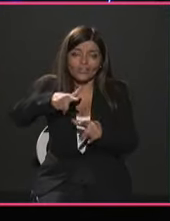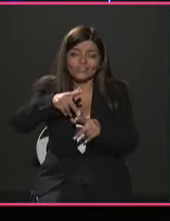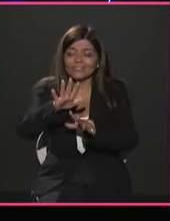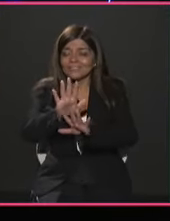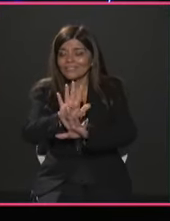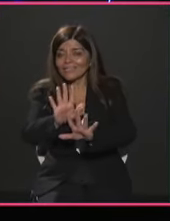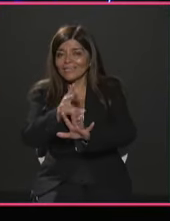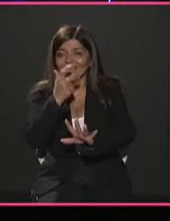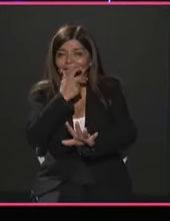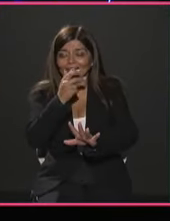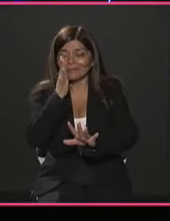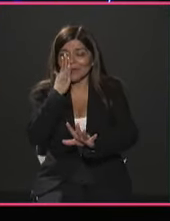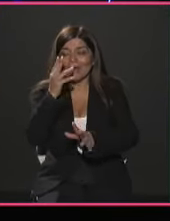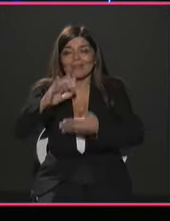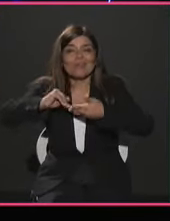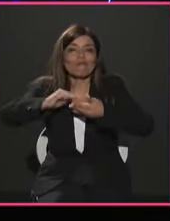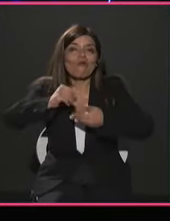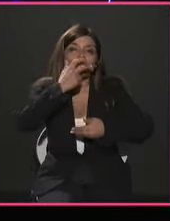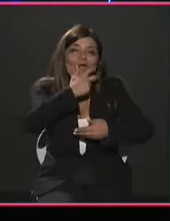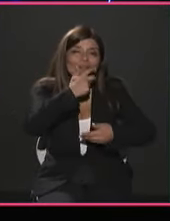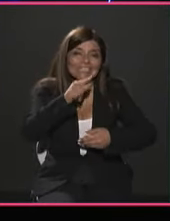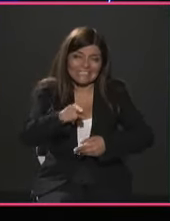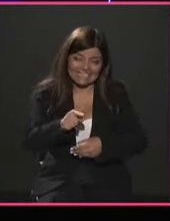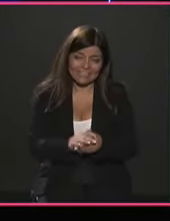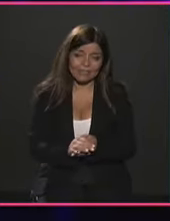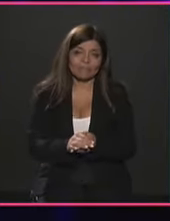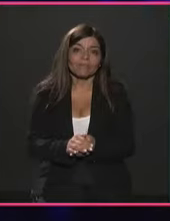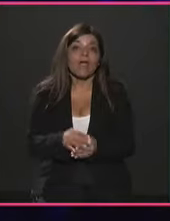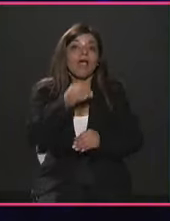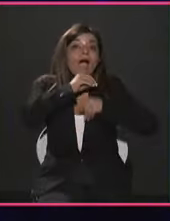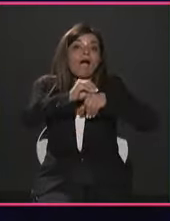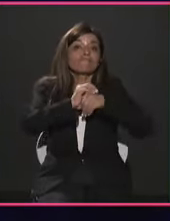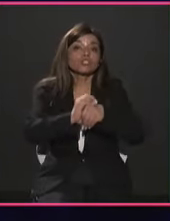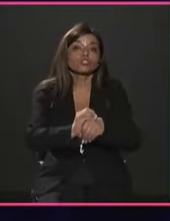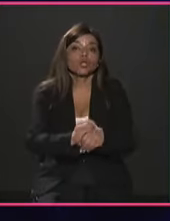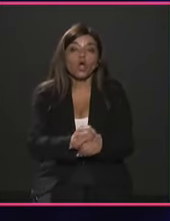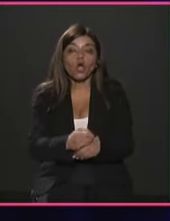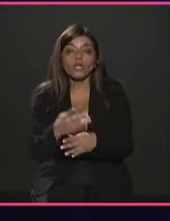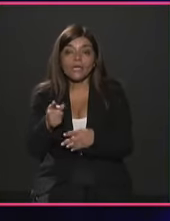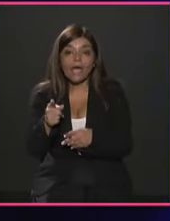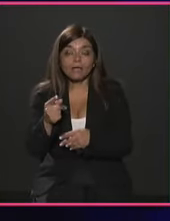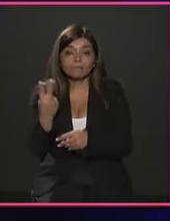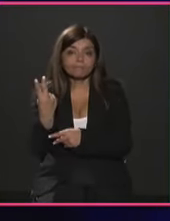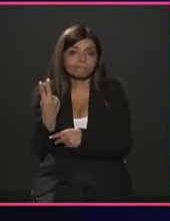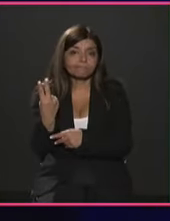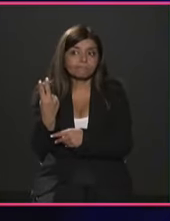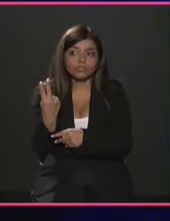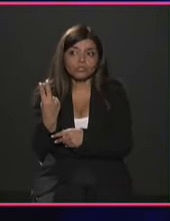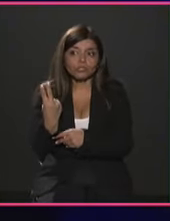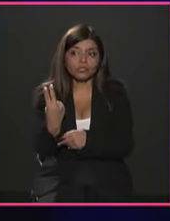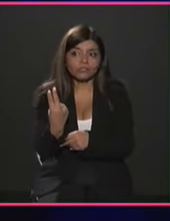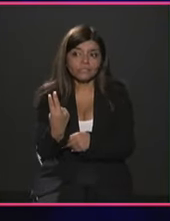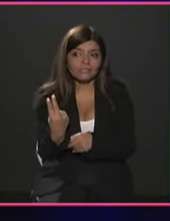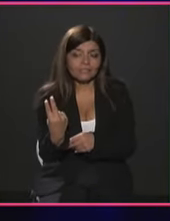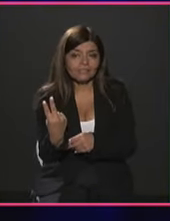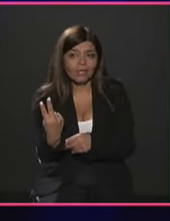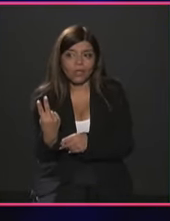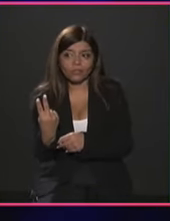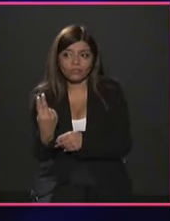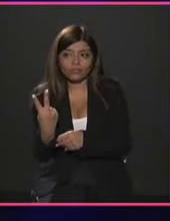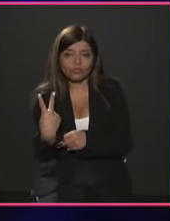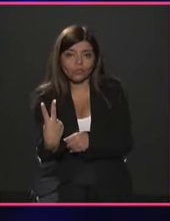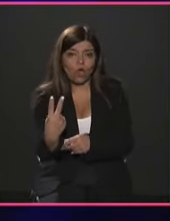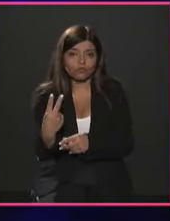terrible anunció que dos bebés nacieron en donde él genéticamente haba editado sus